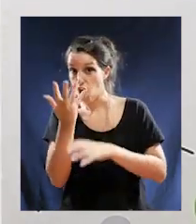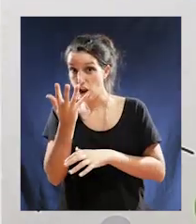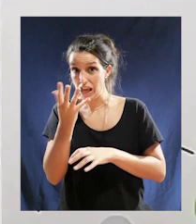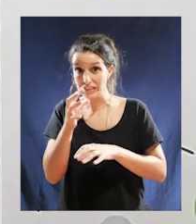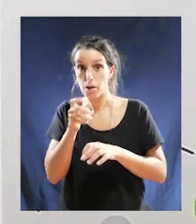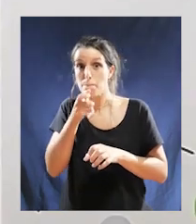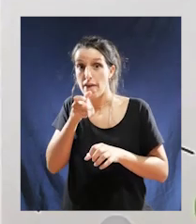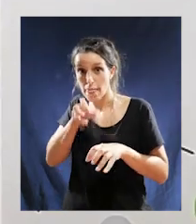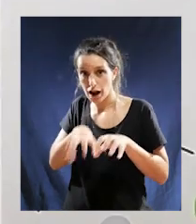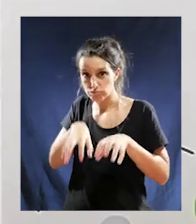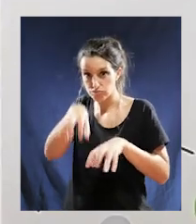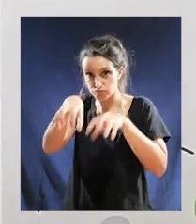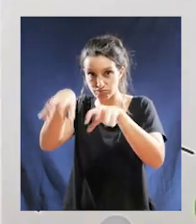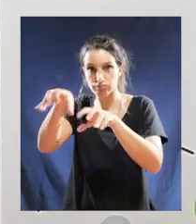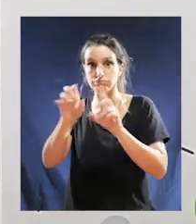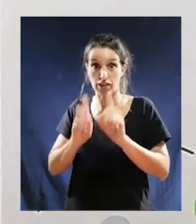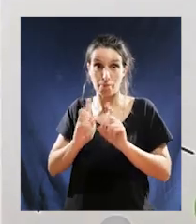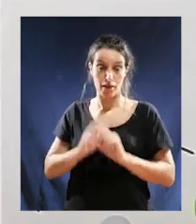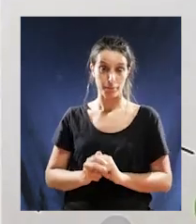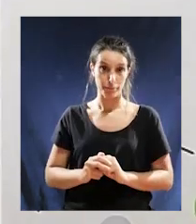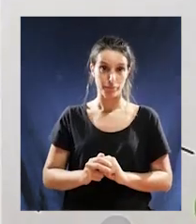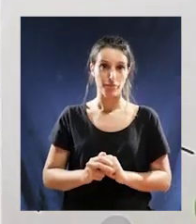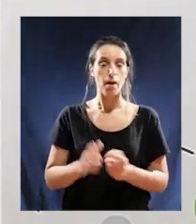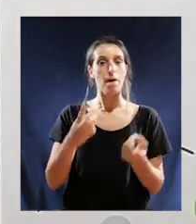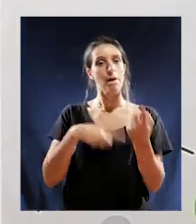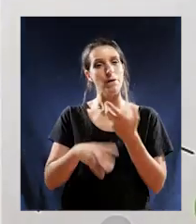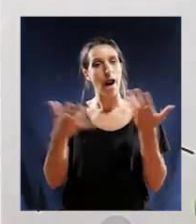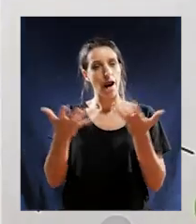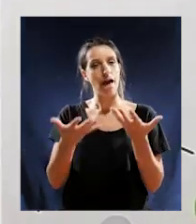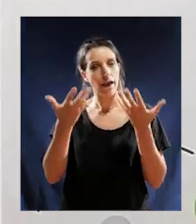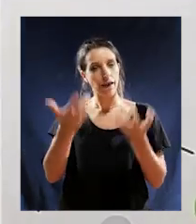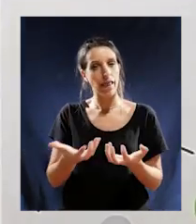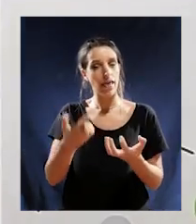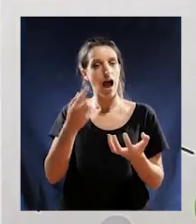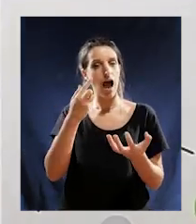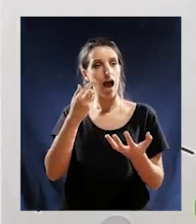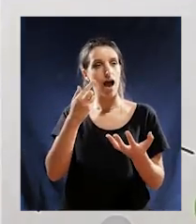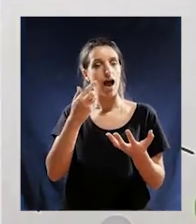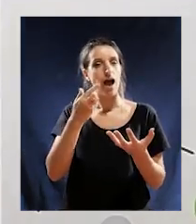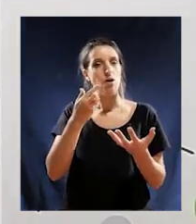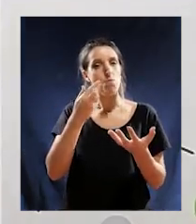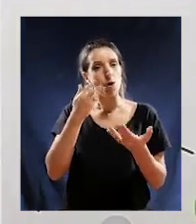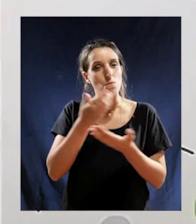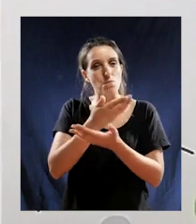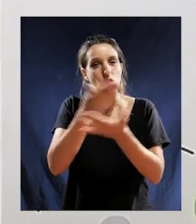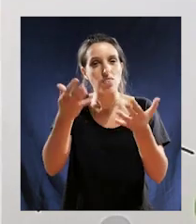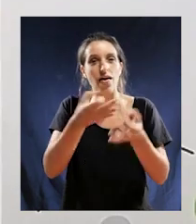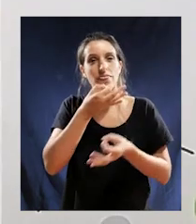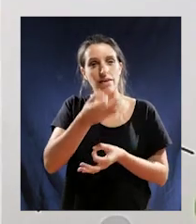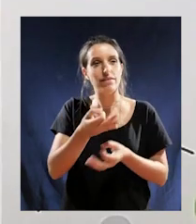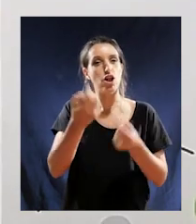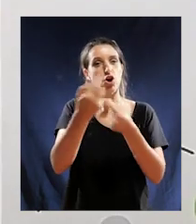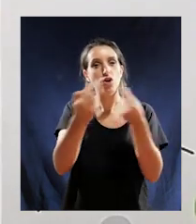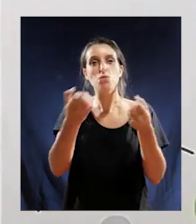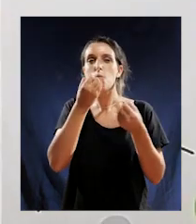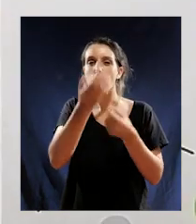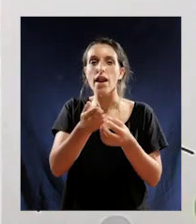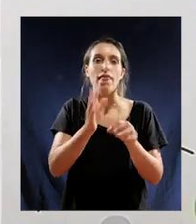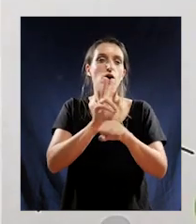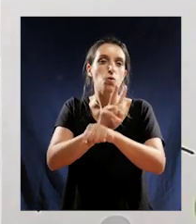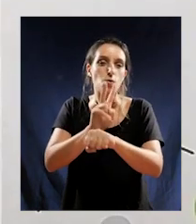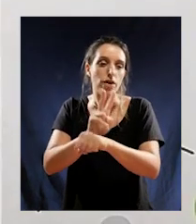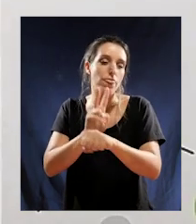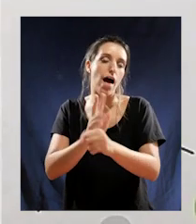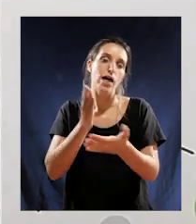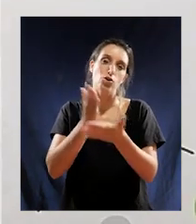las piedras también lo contrario pero pero ahora quería hacer mención a esta idea de esa de esos pequeños